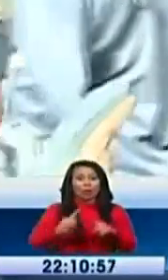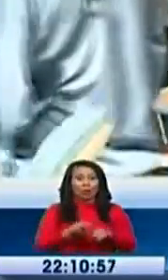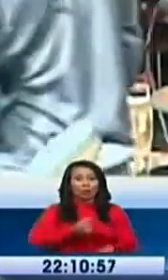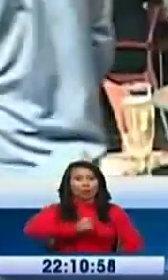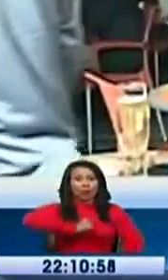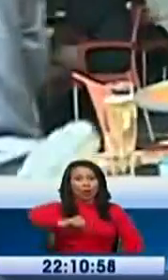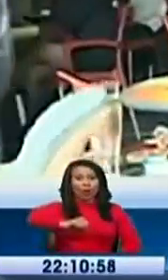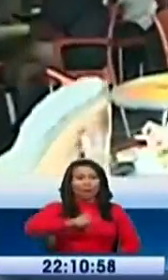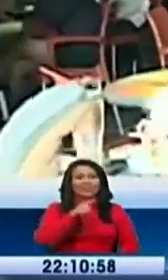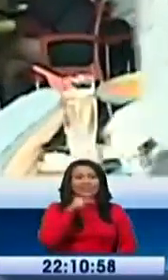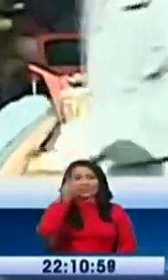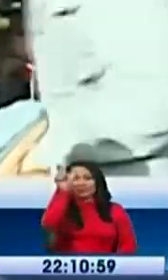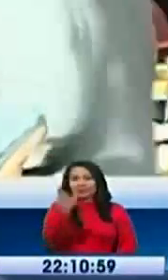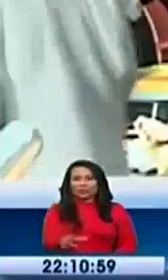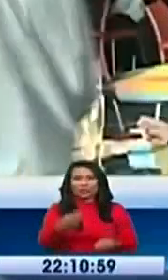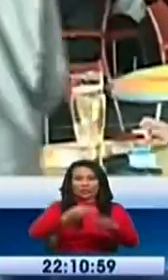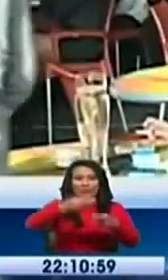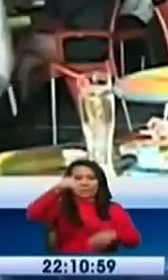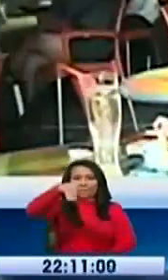puntos para nuestro país.